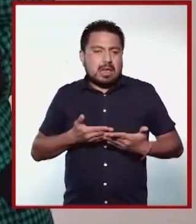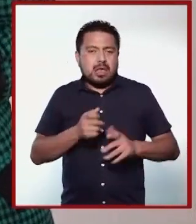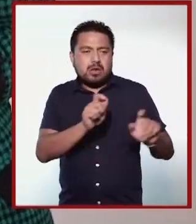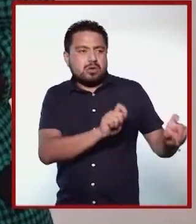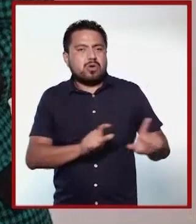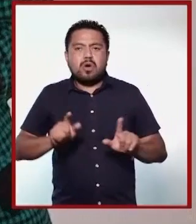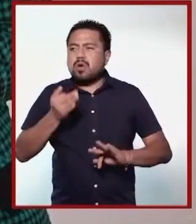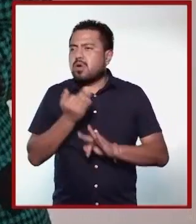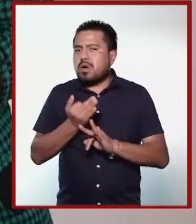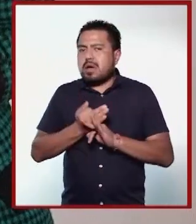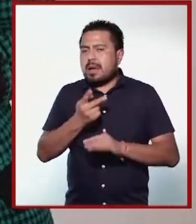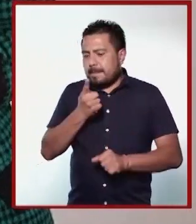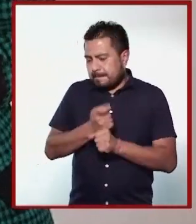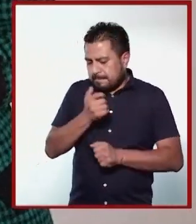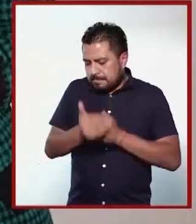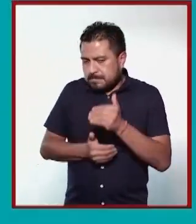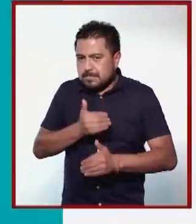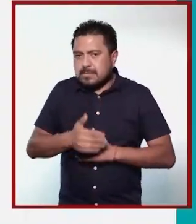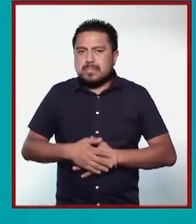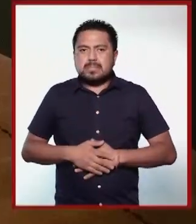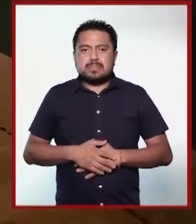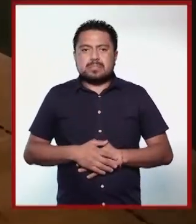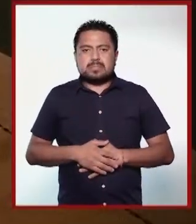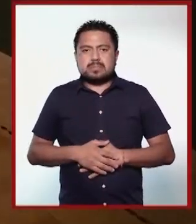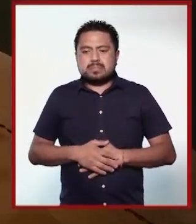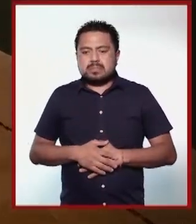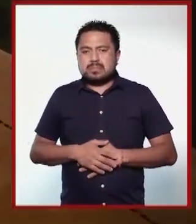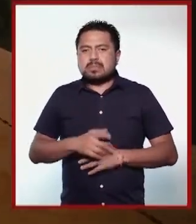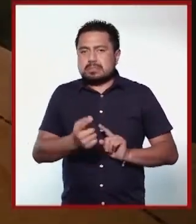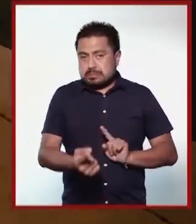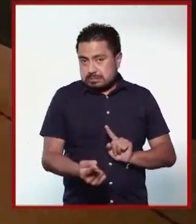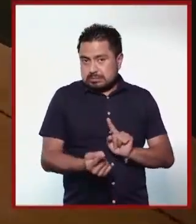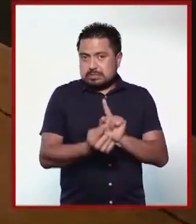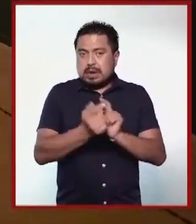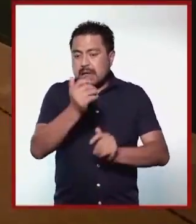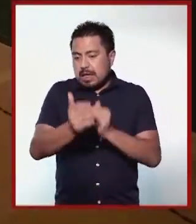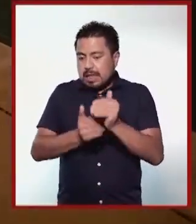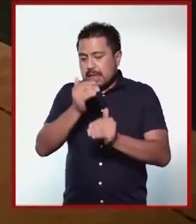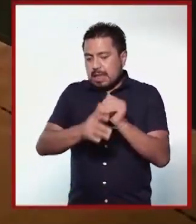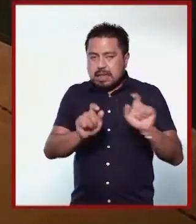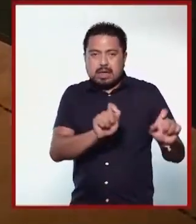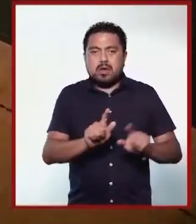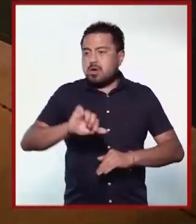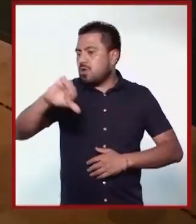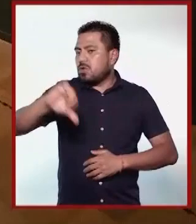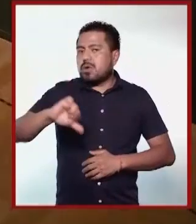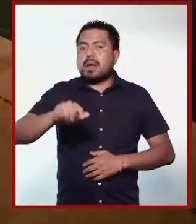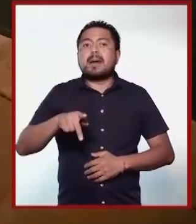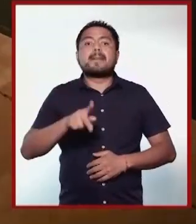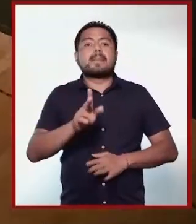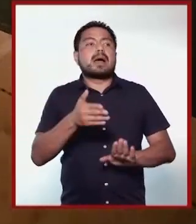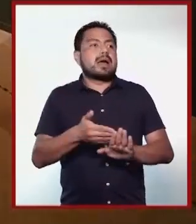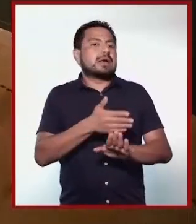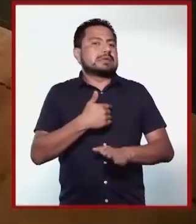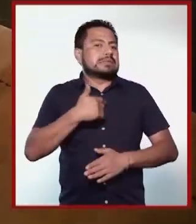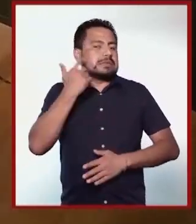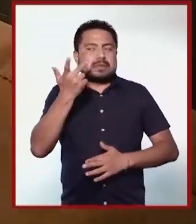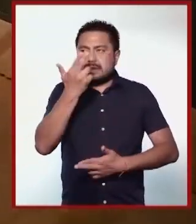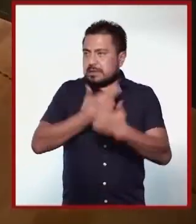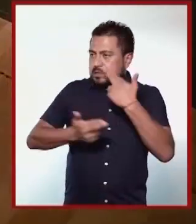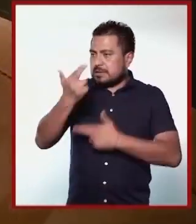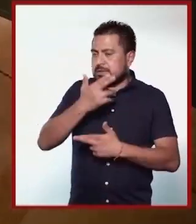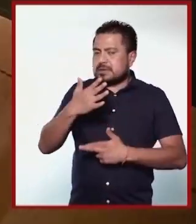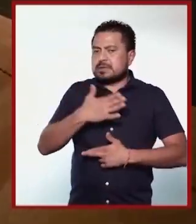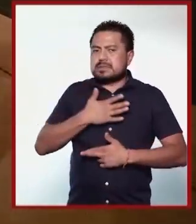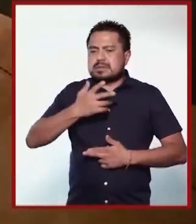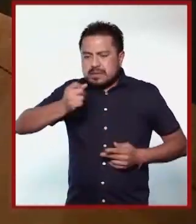programa hemos dado el primer paso. Nos acercamos al final del programa de hoy, pero antes quisiera regresar a